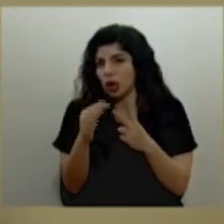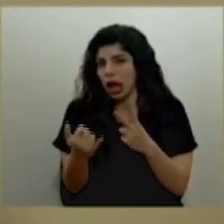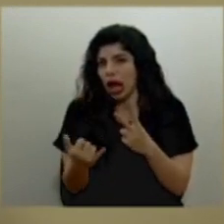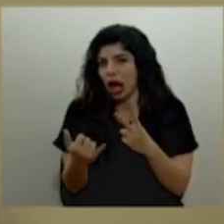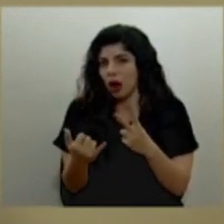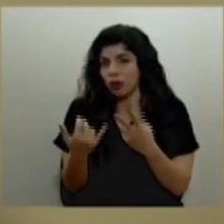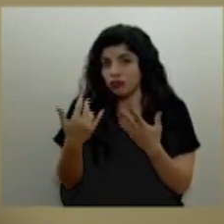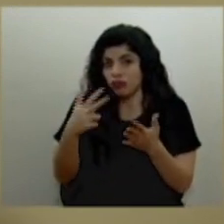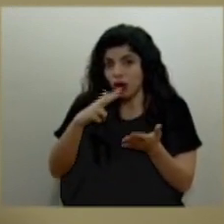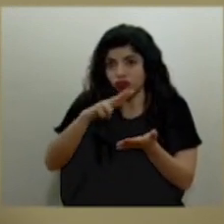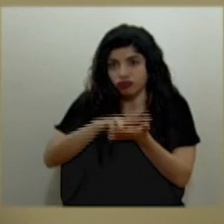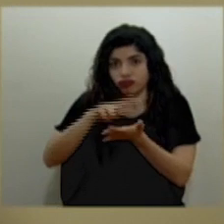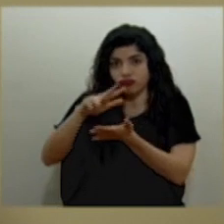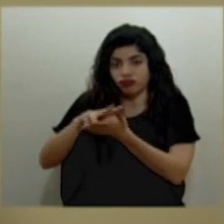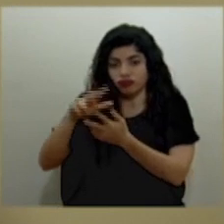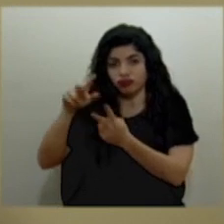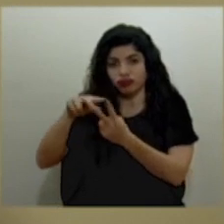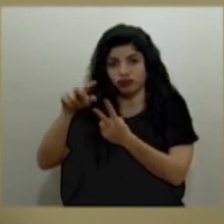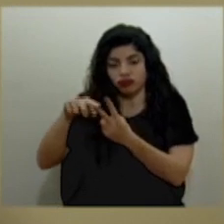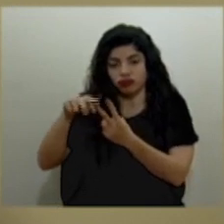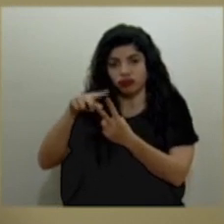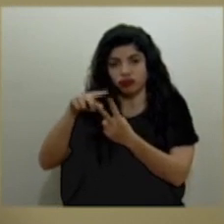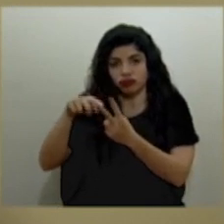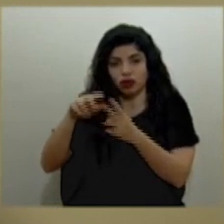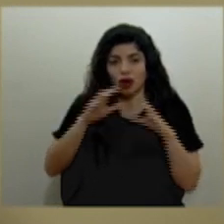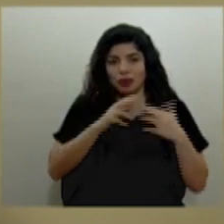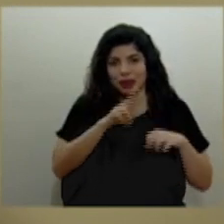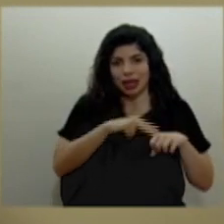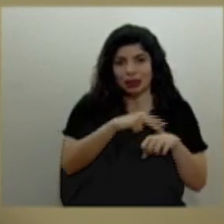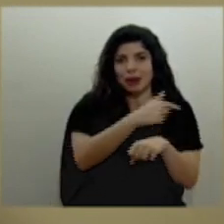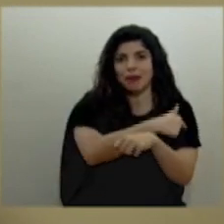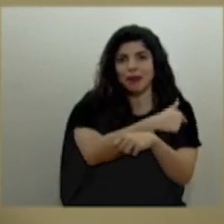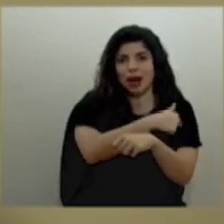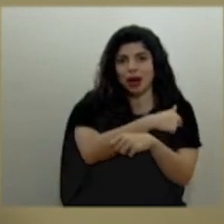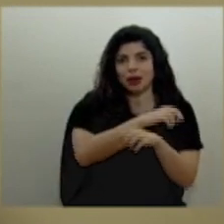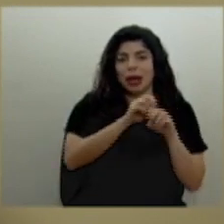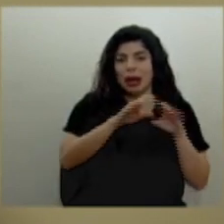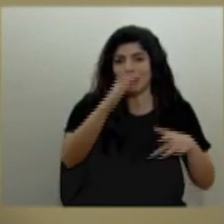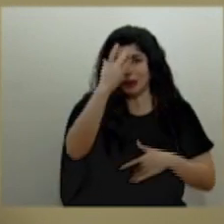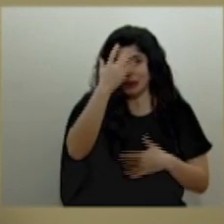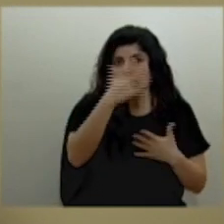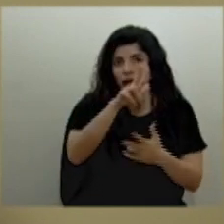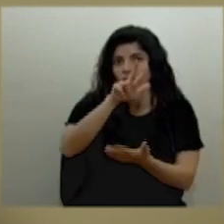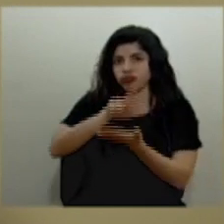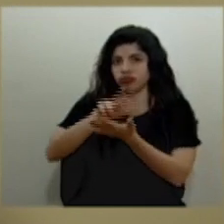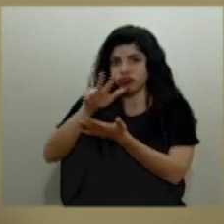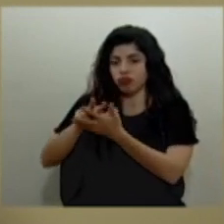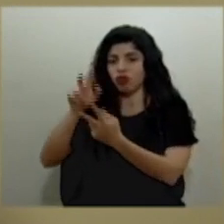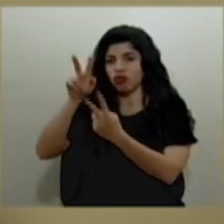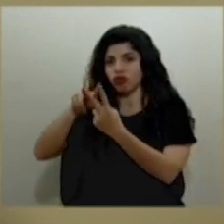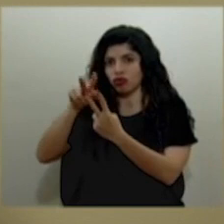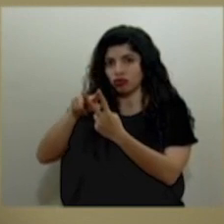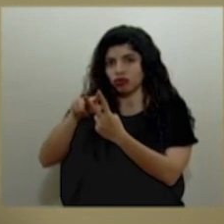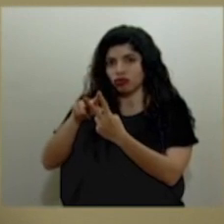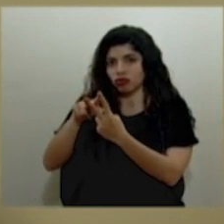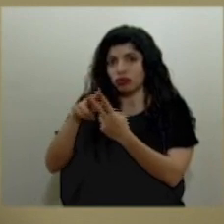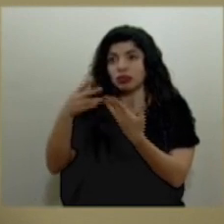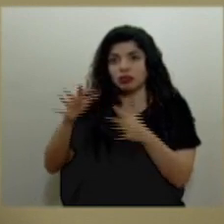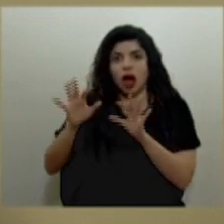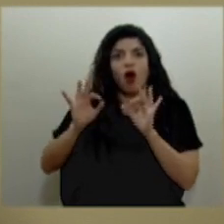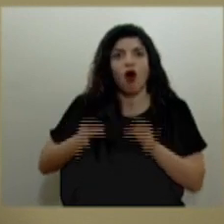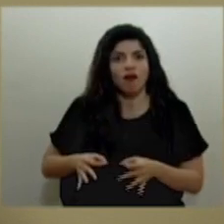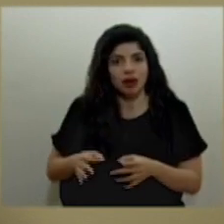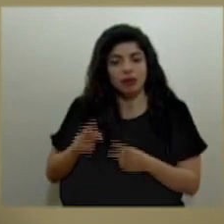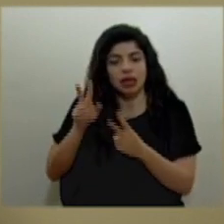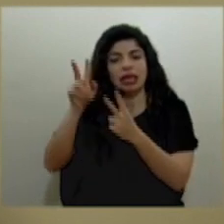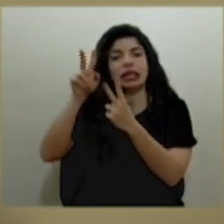ya con autorización de la Comisión Nacional de Vacunación y Epidemiología, con aceptación y debidamente confirmadas.